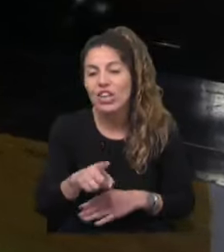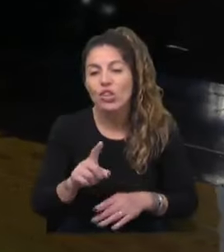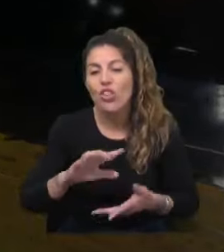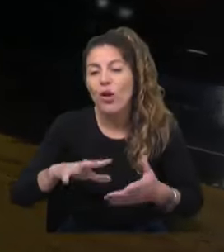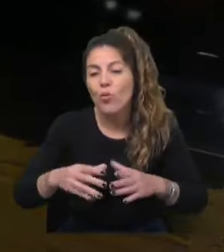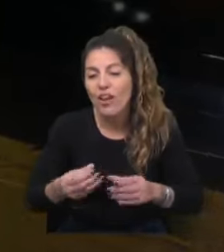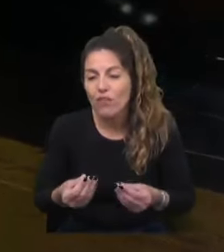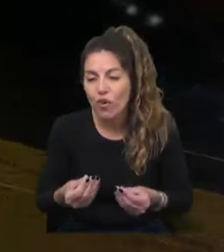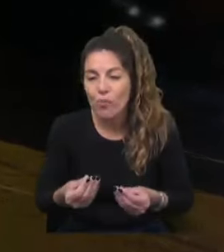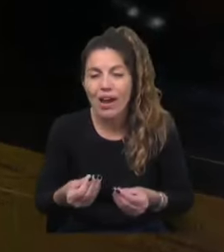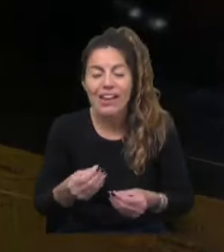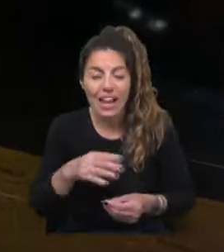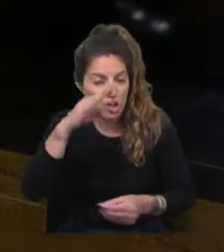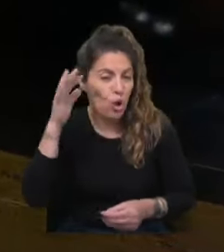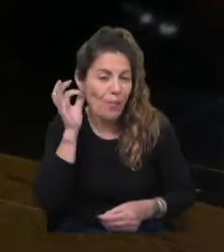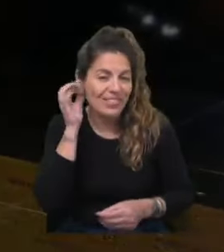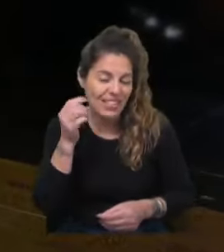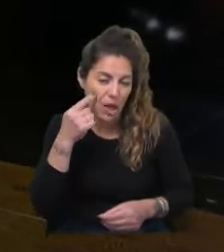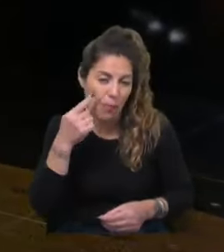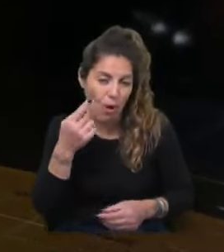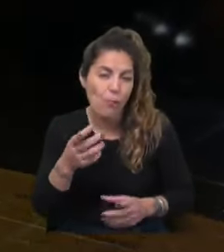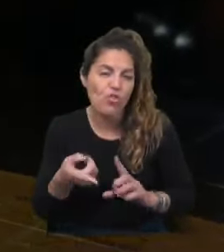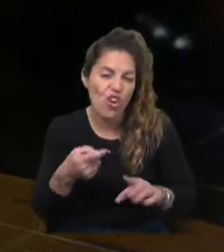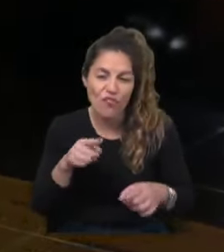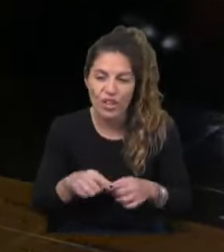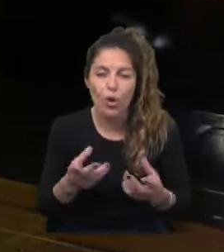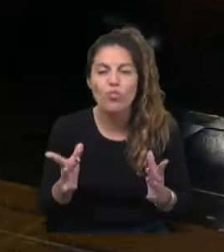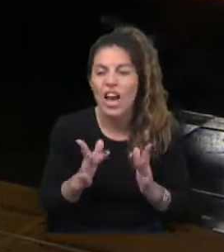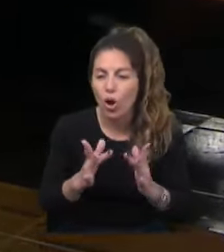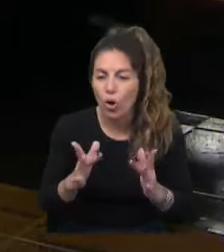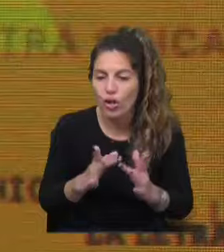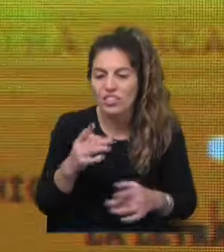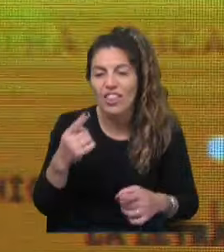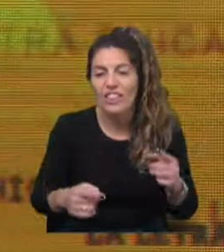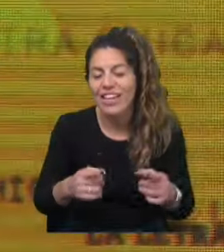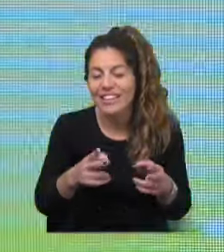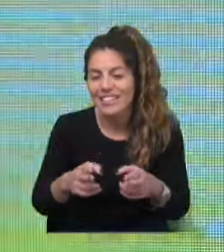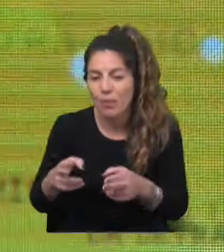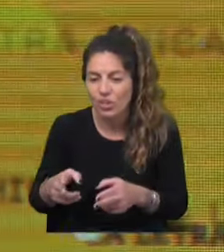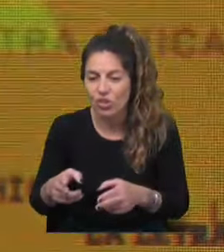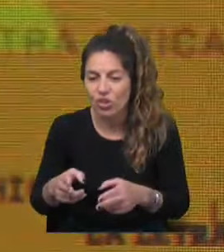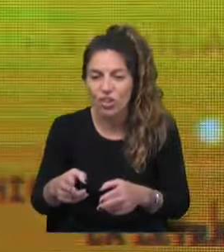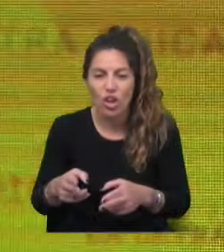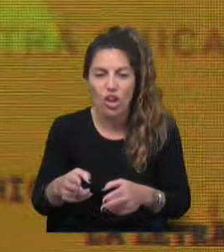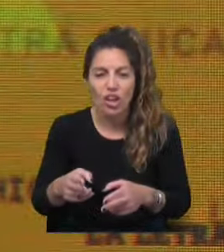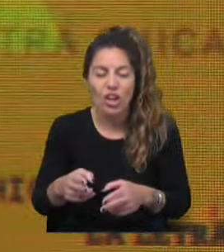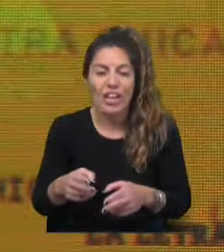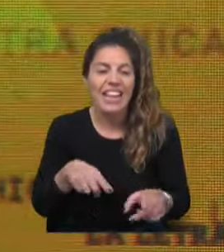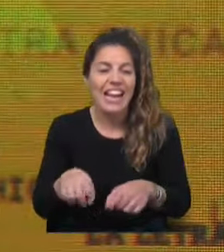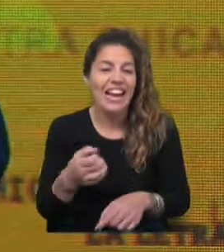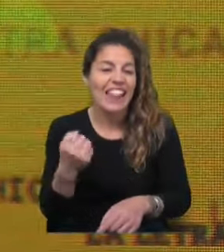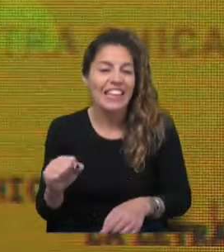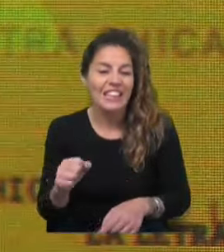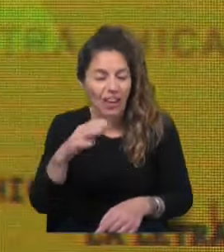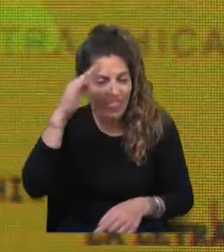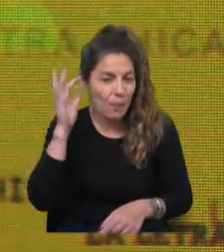manera, en el caso de Marcet, están probados muchos vínculos, hay muchas conexiones en diferentes episodios de la carrera delictiva de Marcet con el